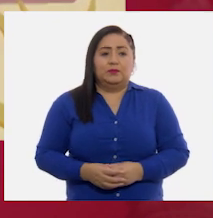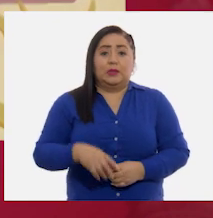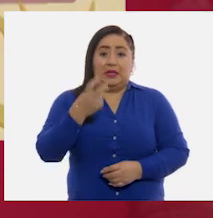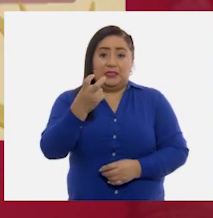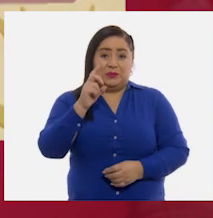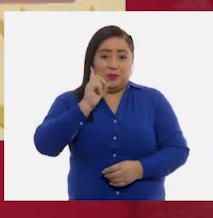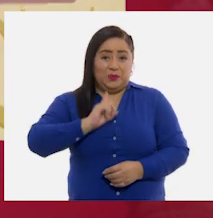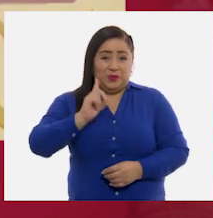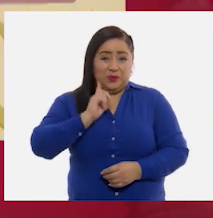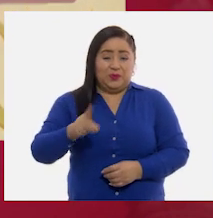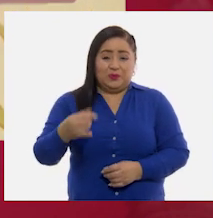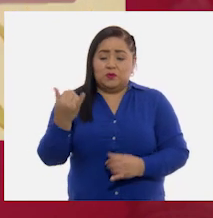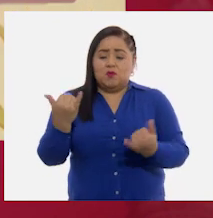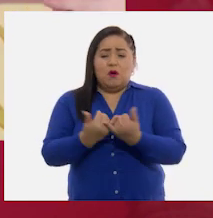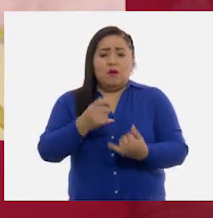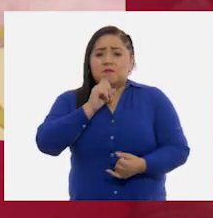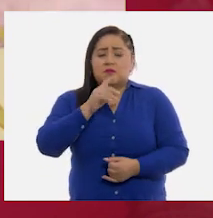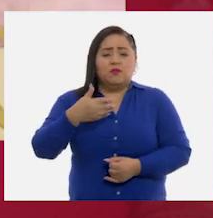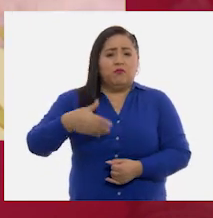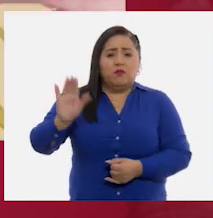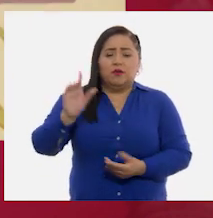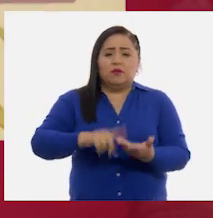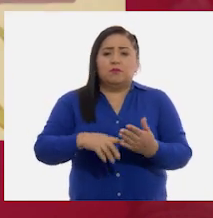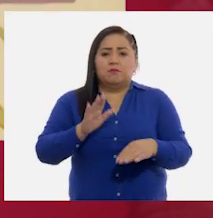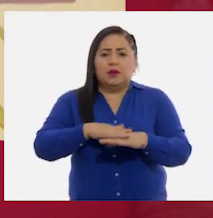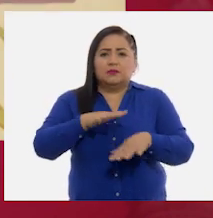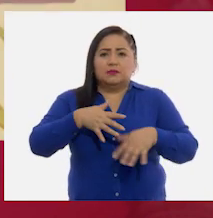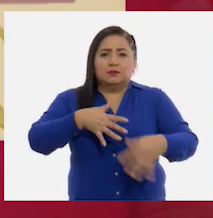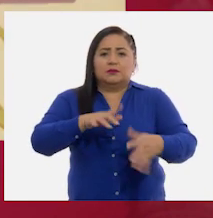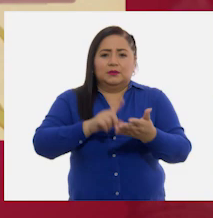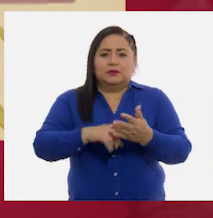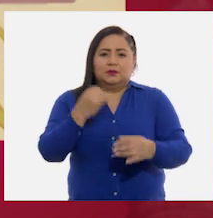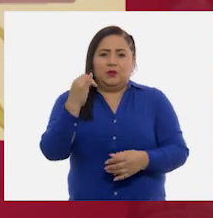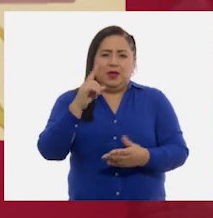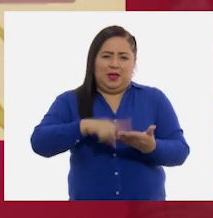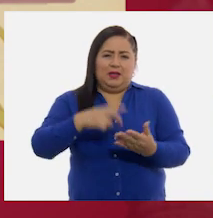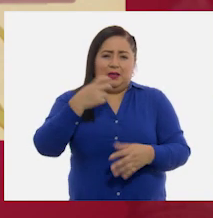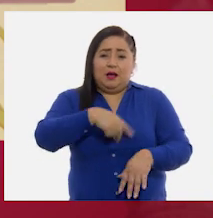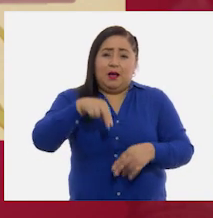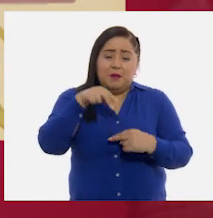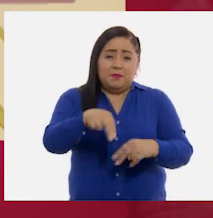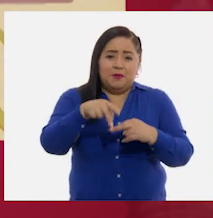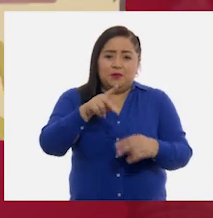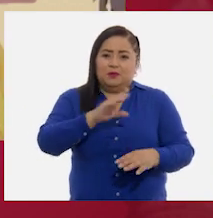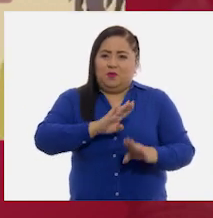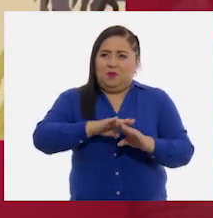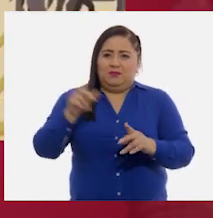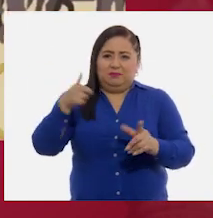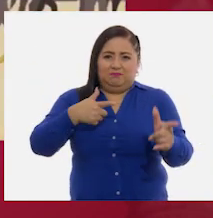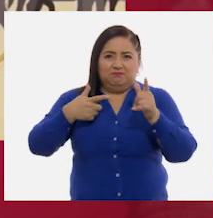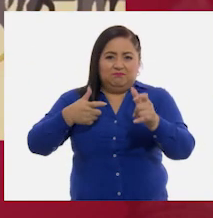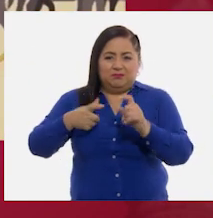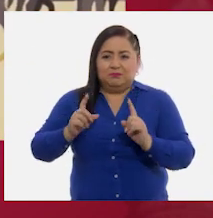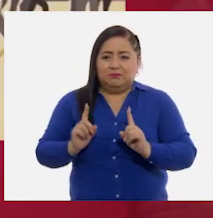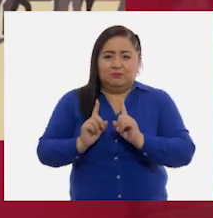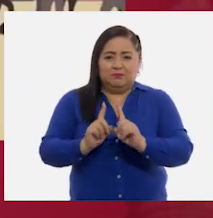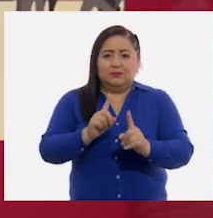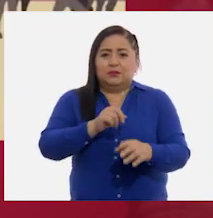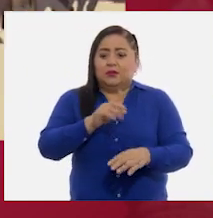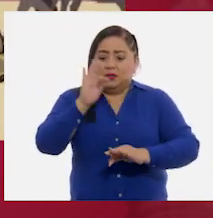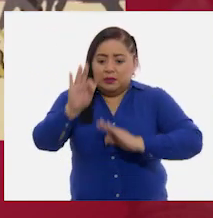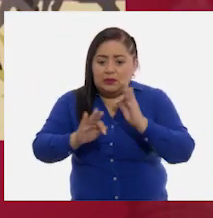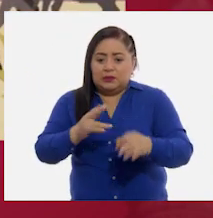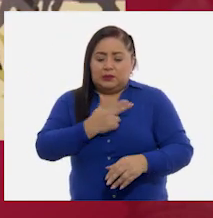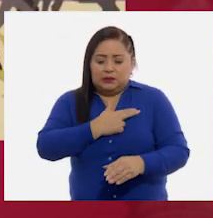Esas mujeres fueron también parte importante del movimiento insurgente. Caminaron al lado de los combatientes, curaron sus